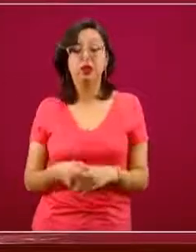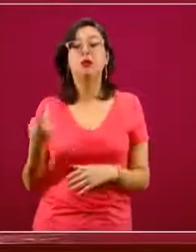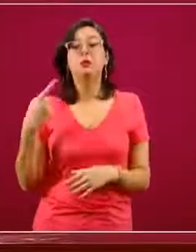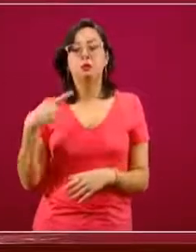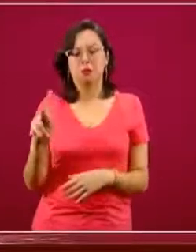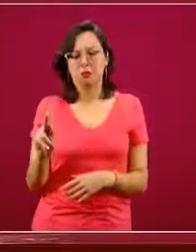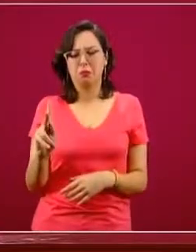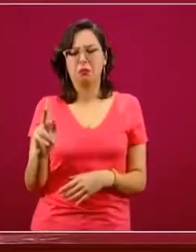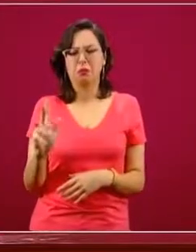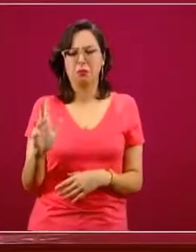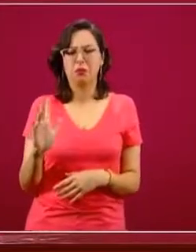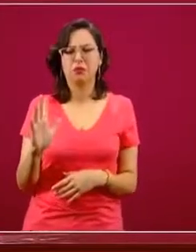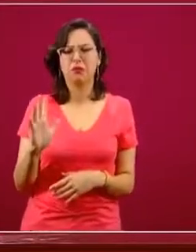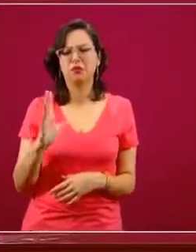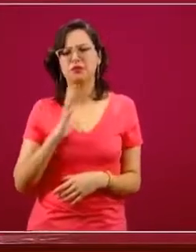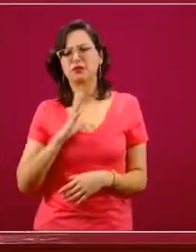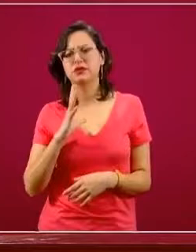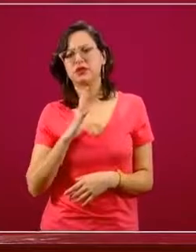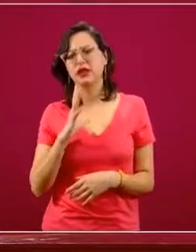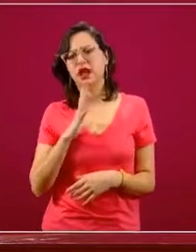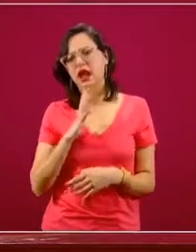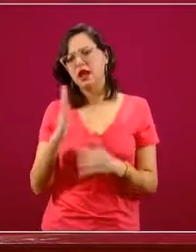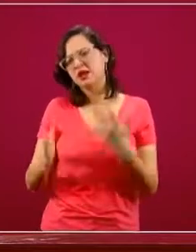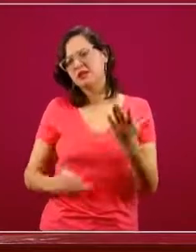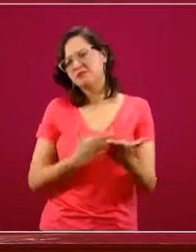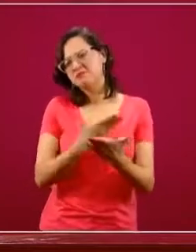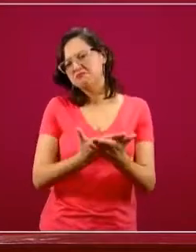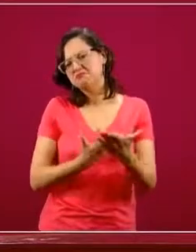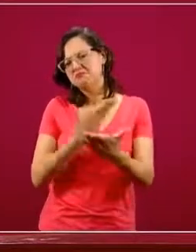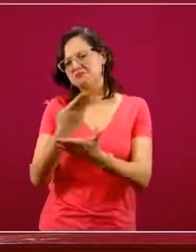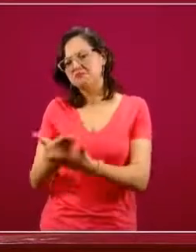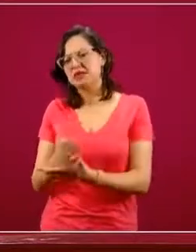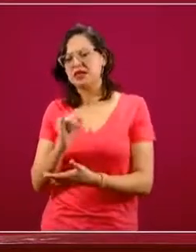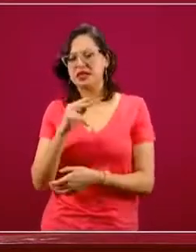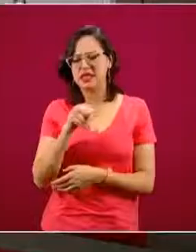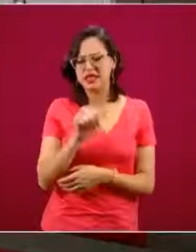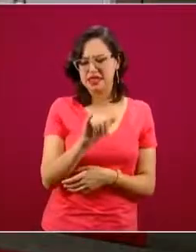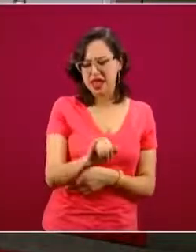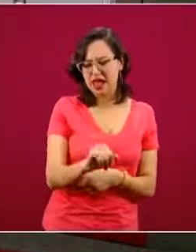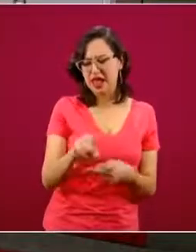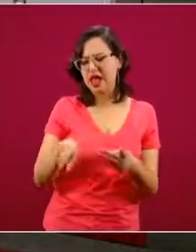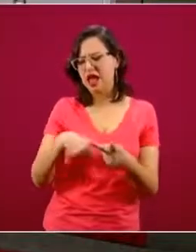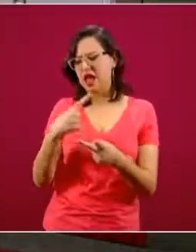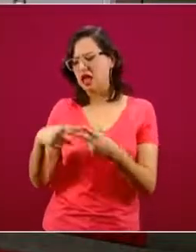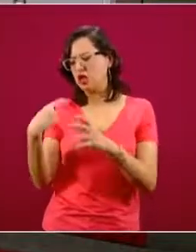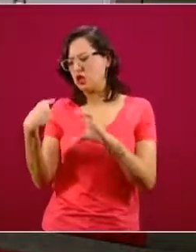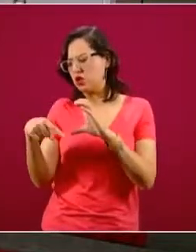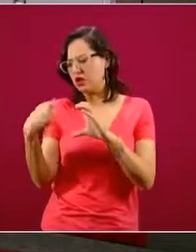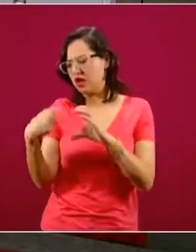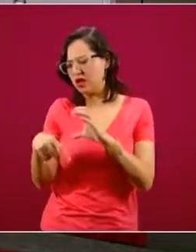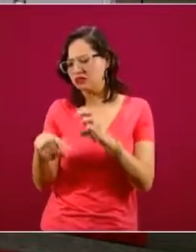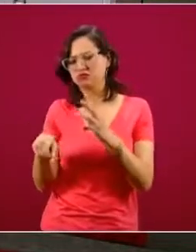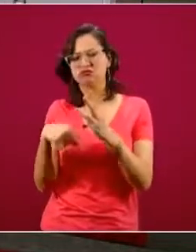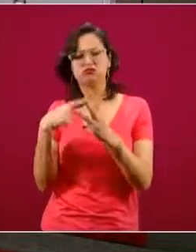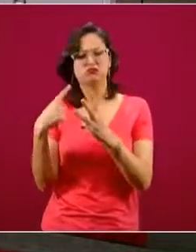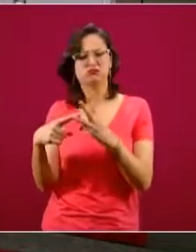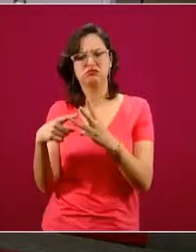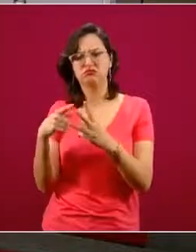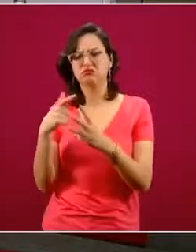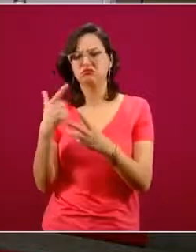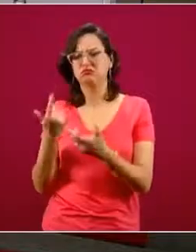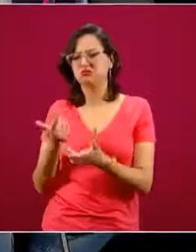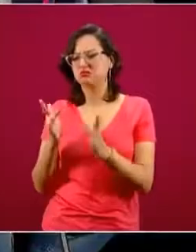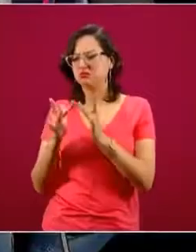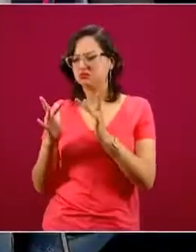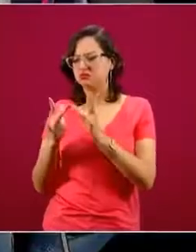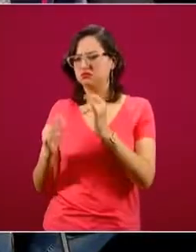han estado llegando diferentes tipos de solicitudes a través de INAIS, a través de correos electrónicos, a través de mensajes en